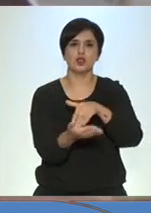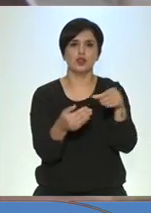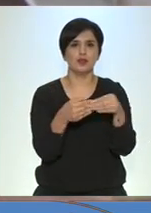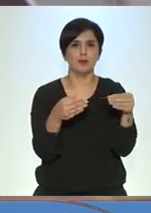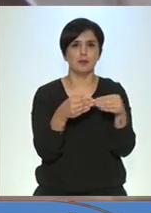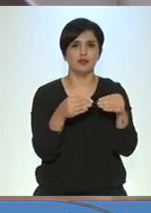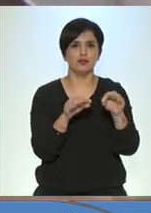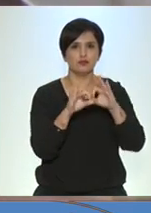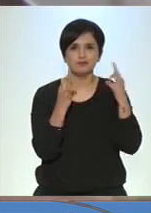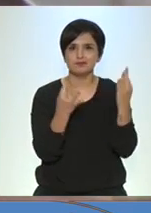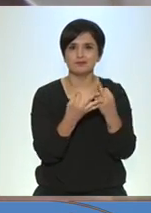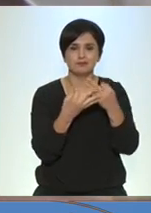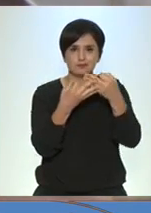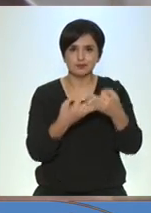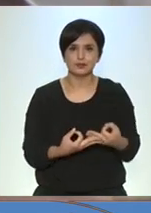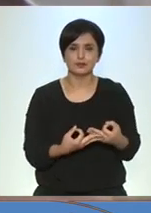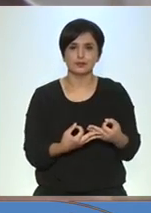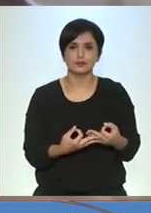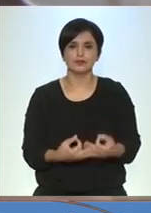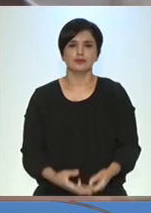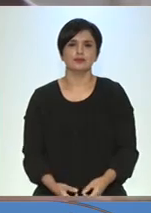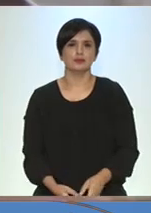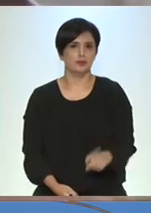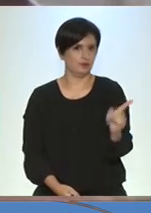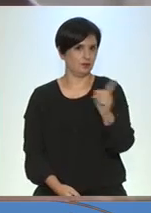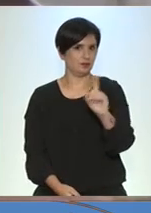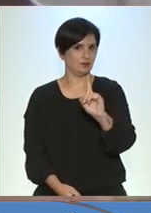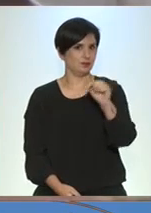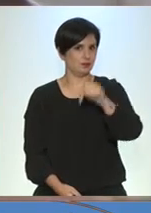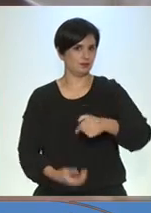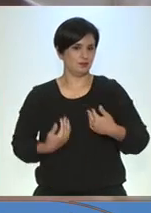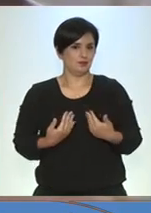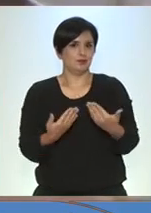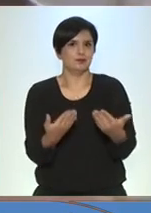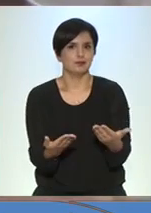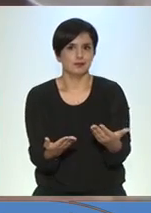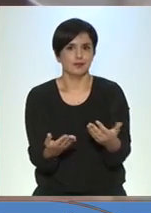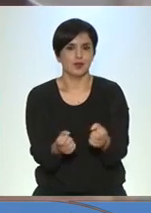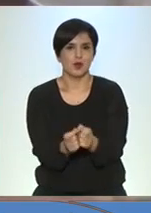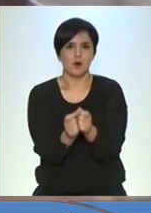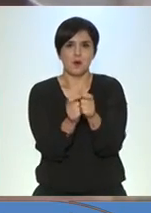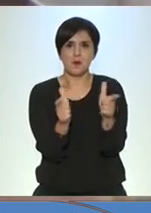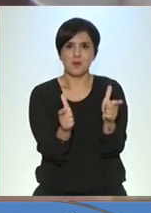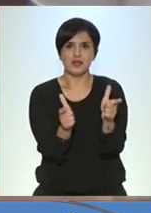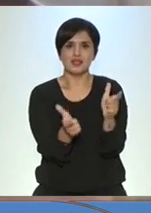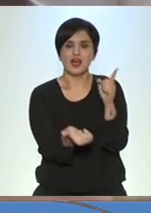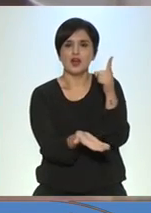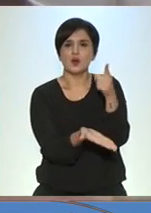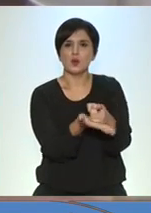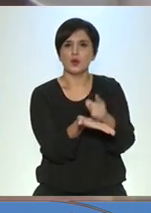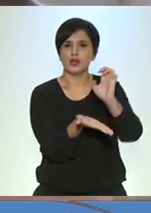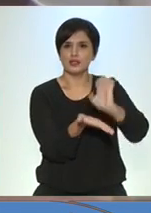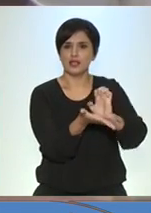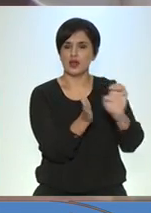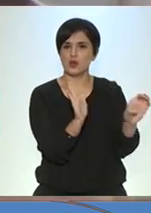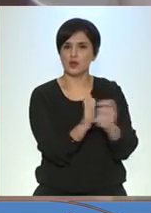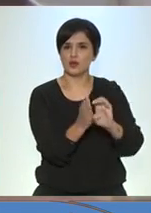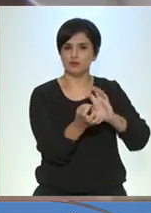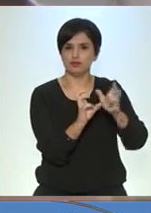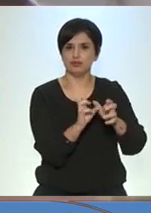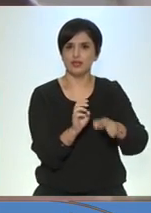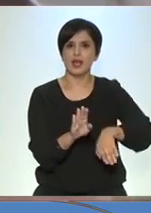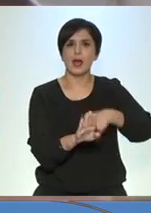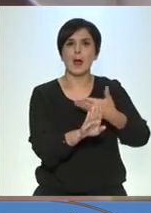pesos en total. Presidenta, no estamos aquí disponibles para aumentar un estado de excepción que avale